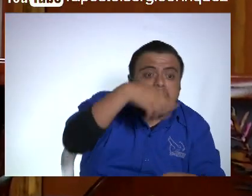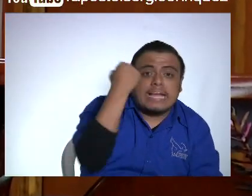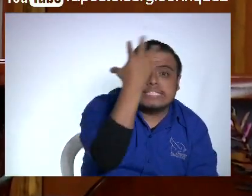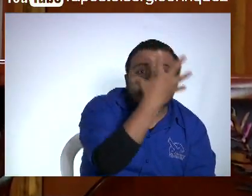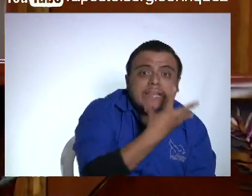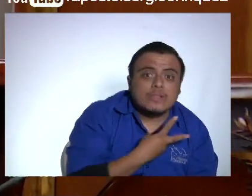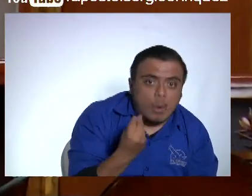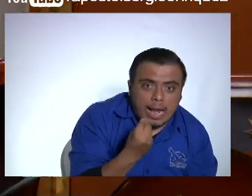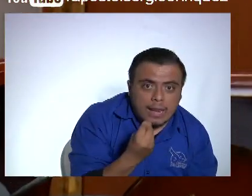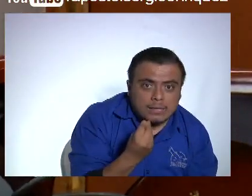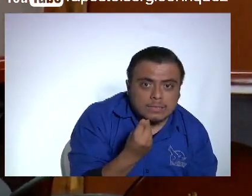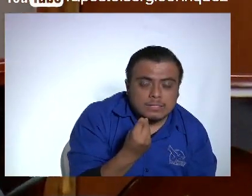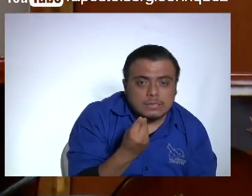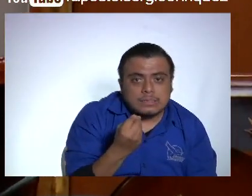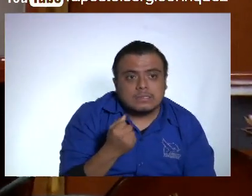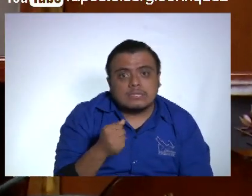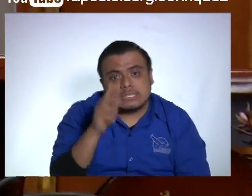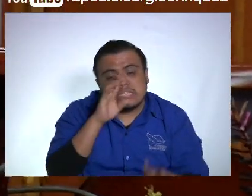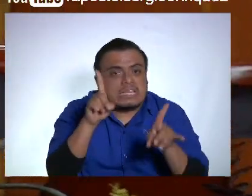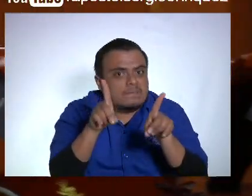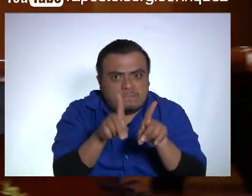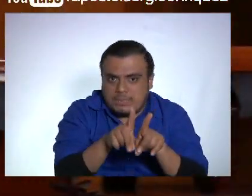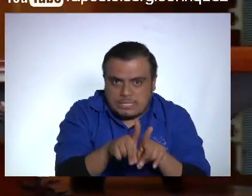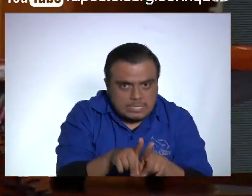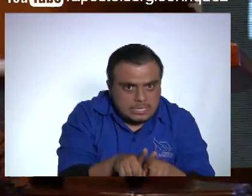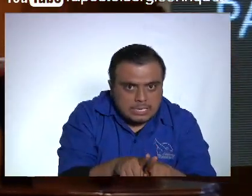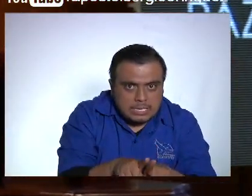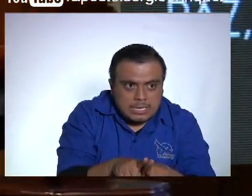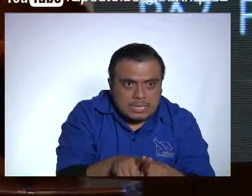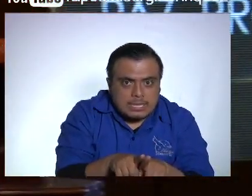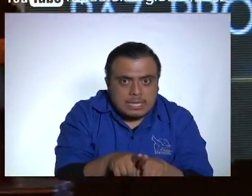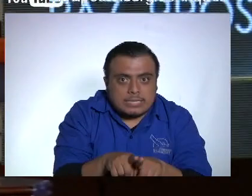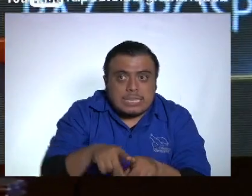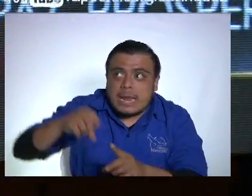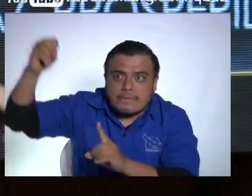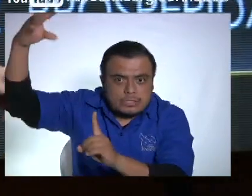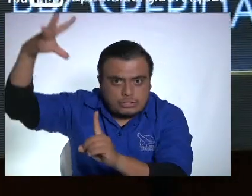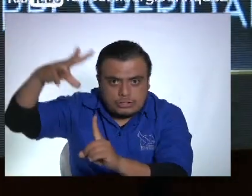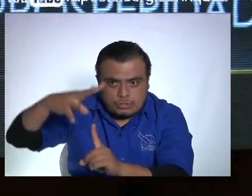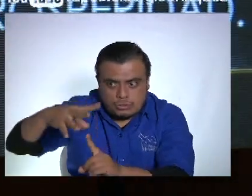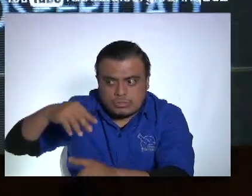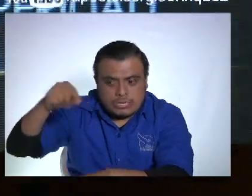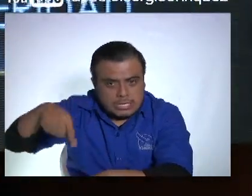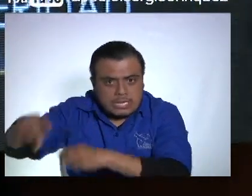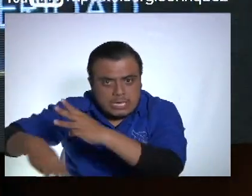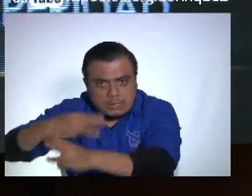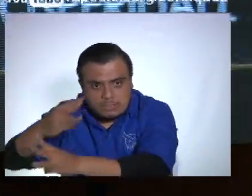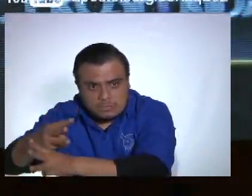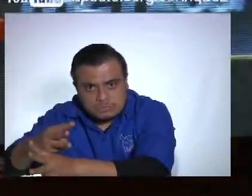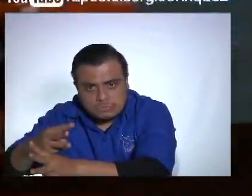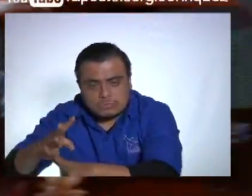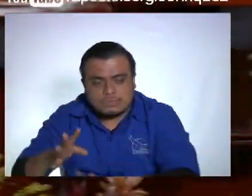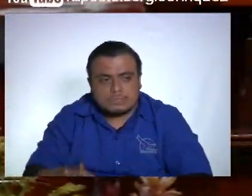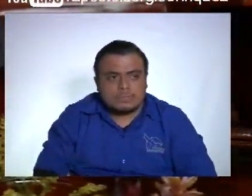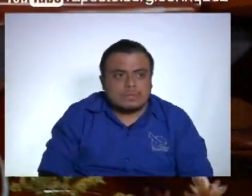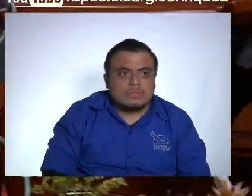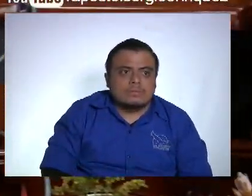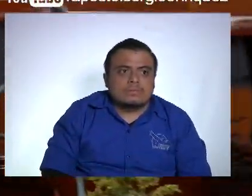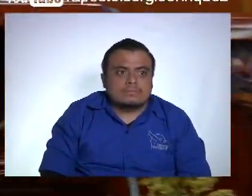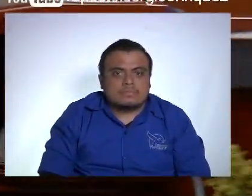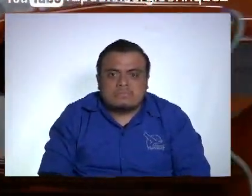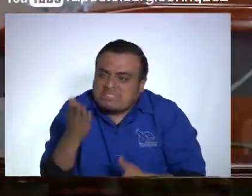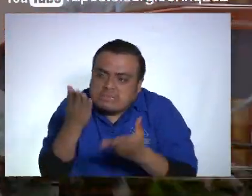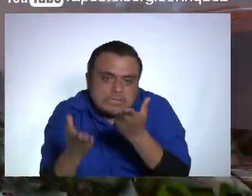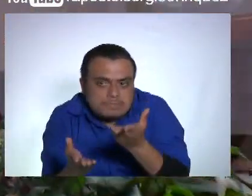espiritual, que también se manifieste en lo terrenal. Lo que pasa es que a veces nosotros pedimos y pedimos